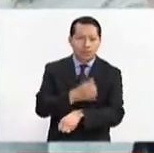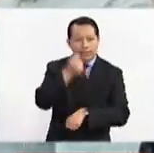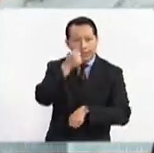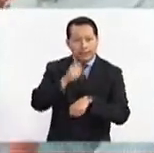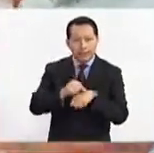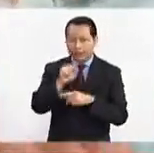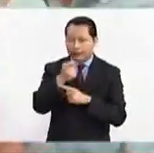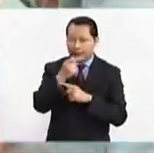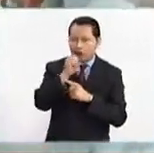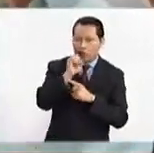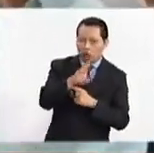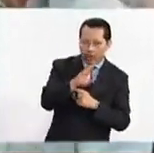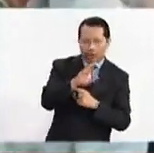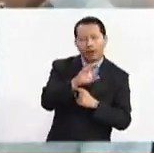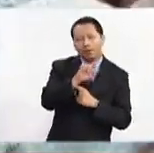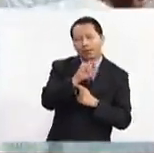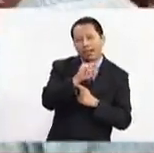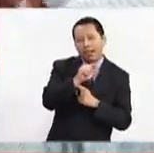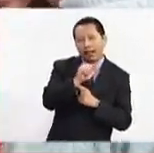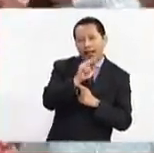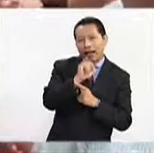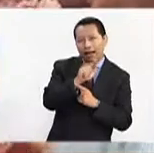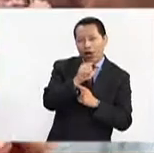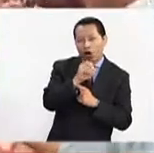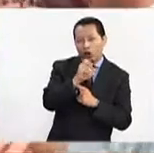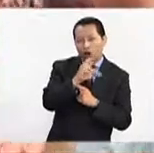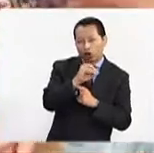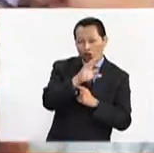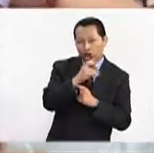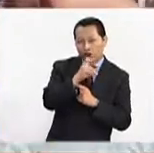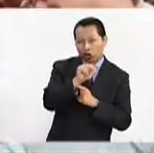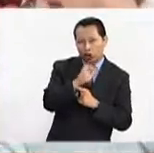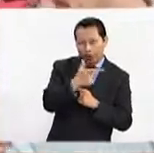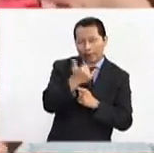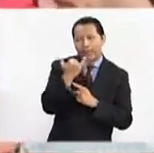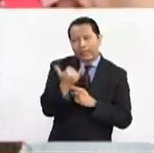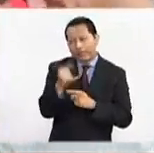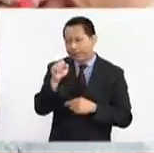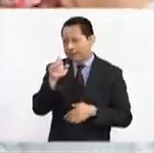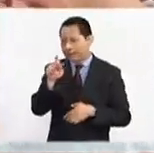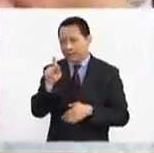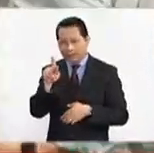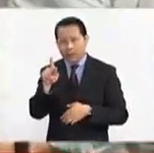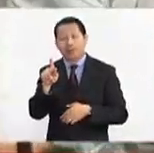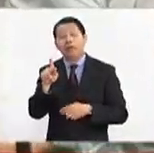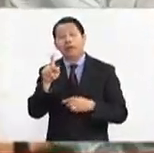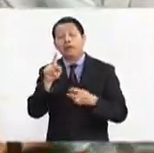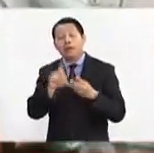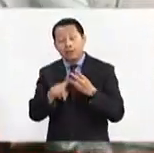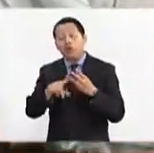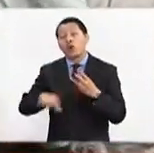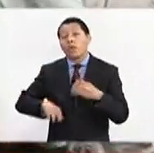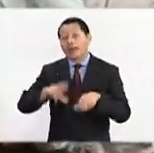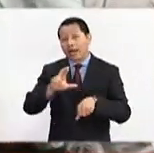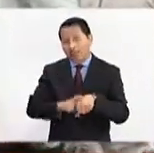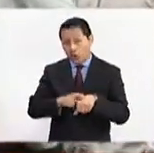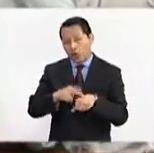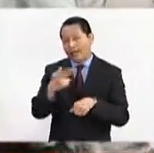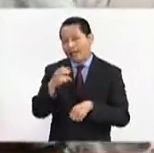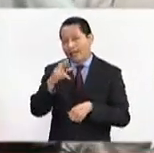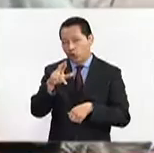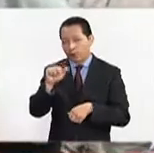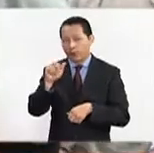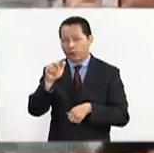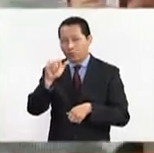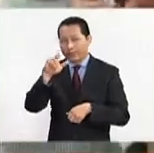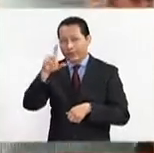de Gobernación Miguel Ángel Osorio Chong y de Educación Pública Aurelio Nuño, además del gobernador de la entidad Héctor Astudillo, el presidente